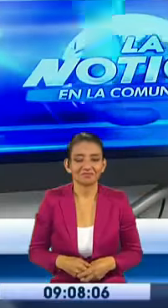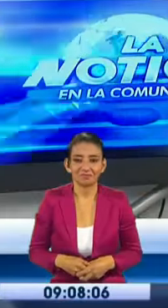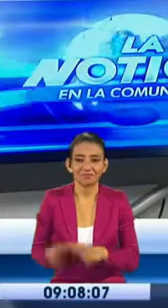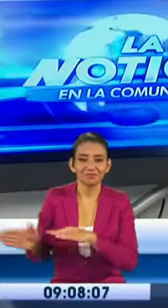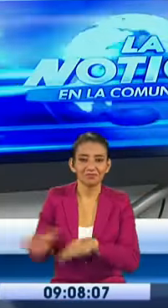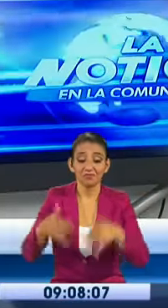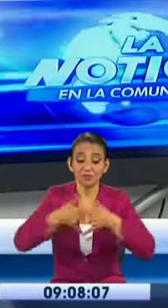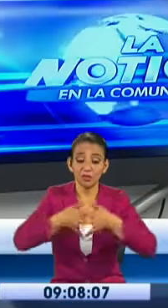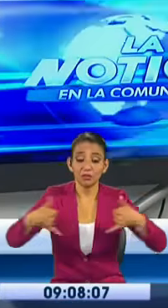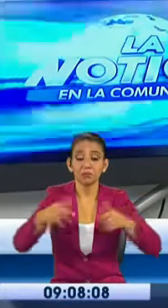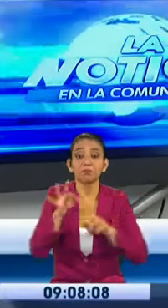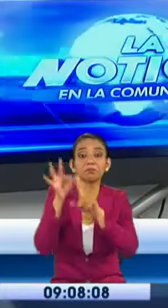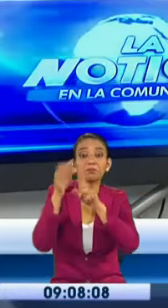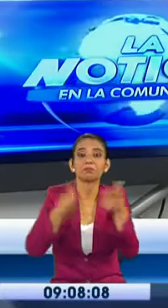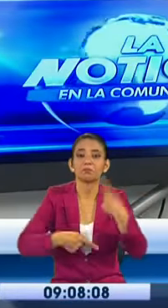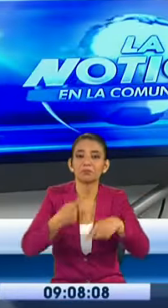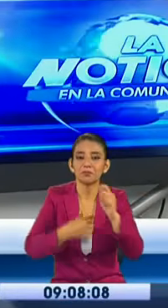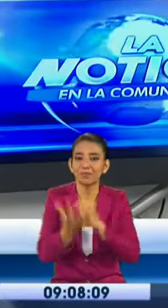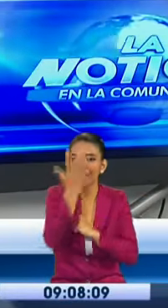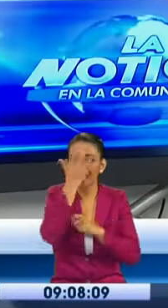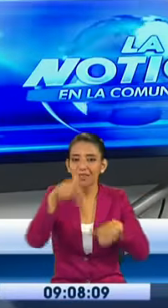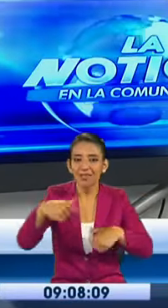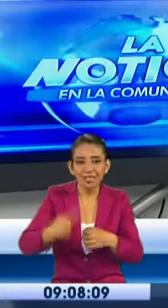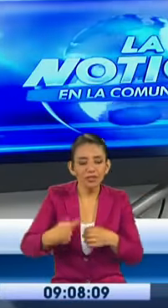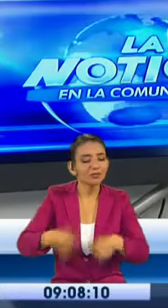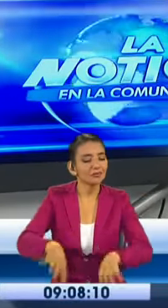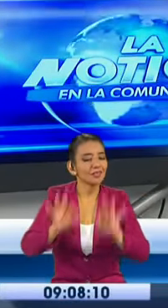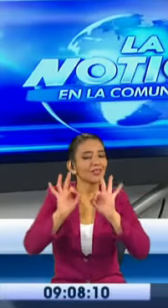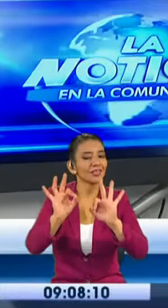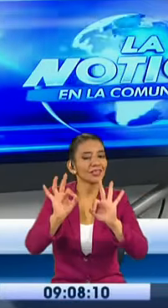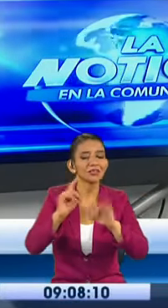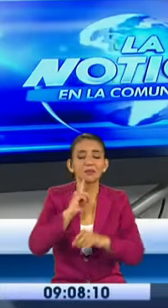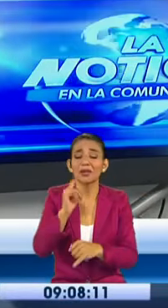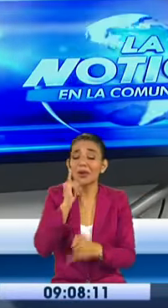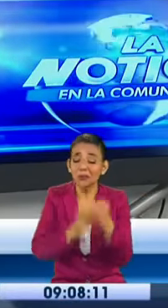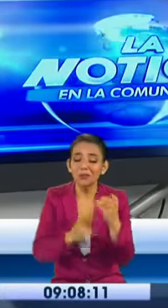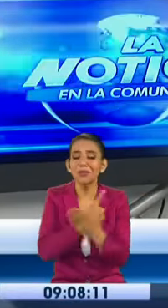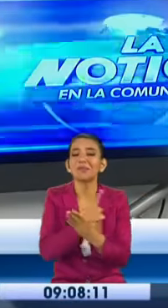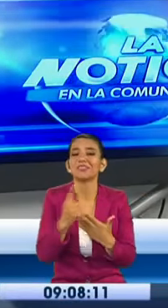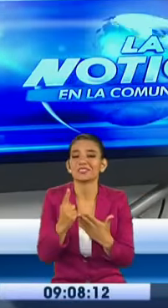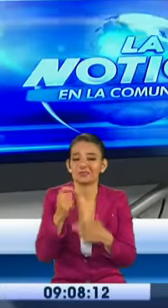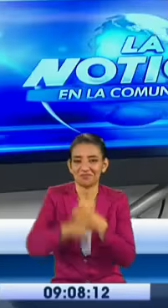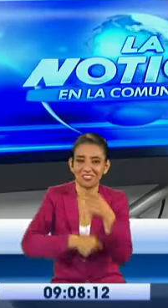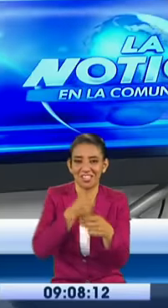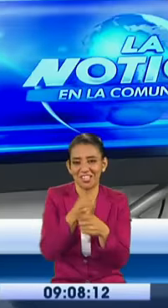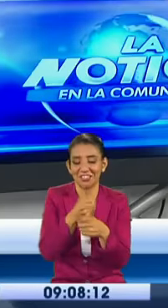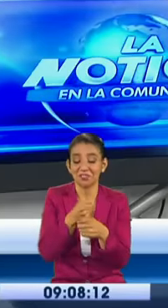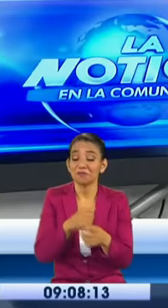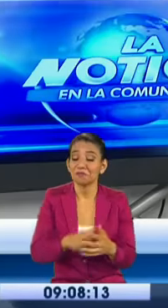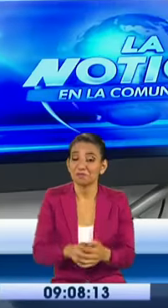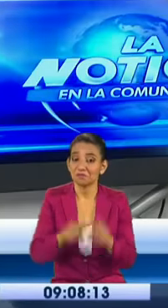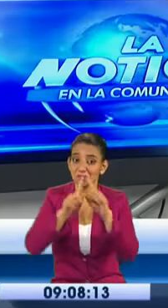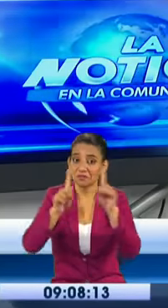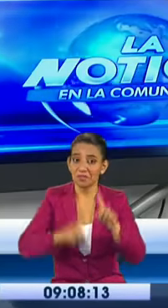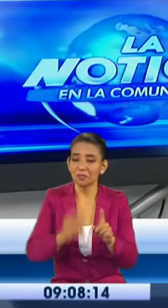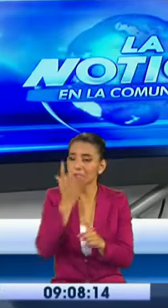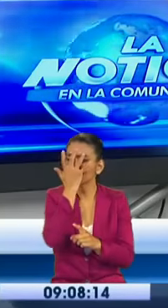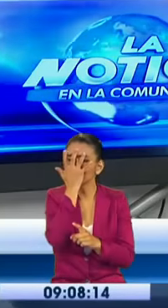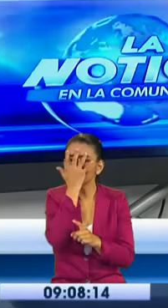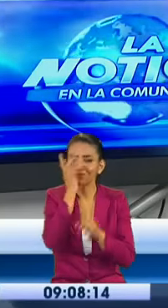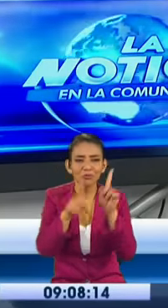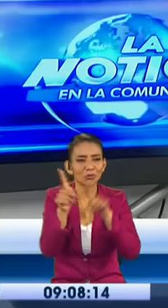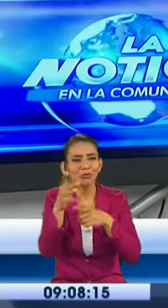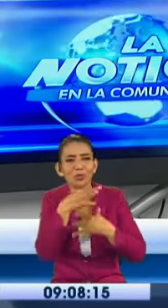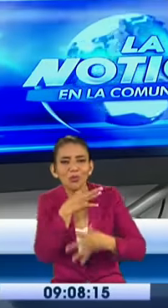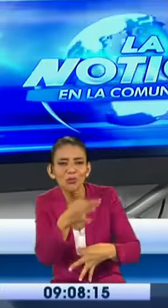locales principales de venta de caretas en Quito está listo ya para lo que será la última semana de este año. Diferentes son las imágenes de los personajes que